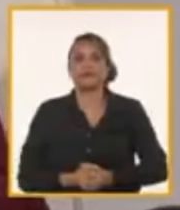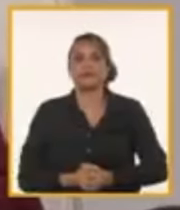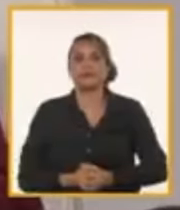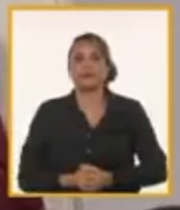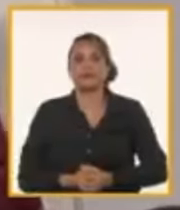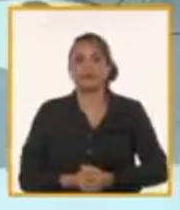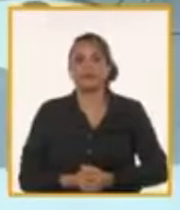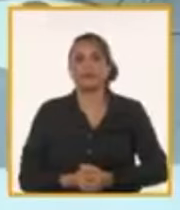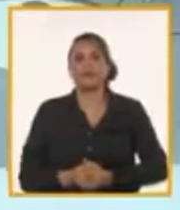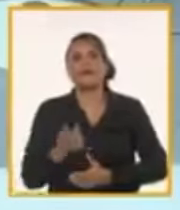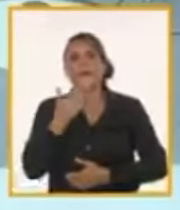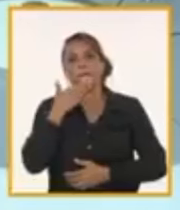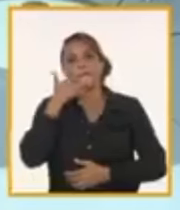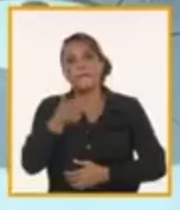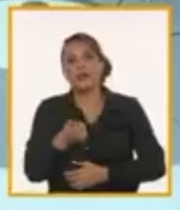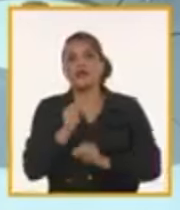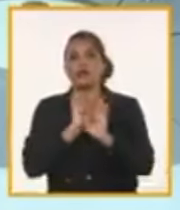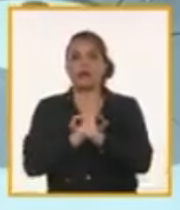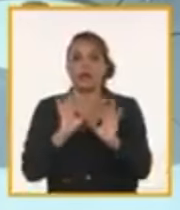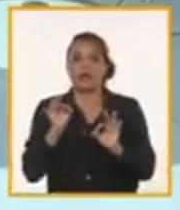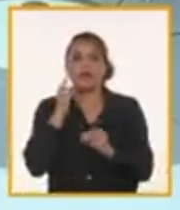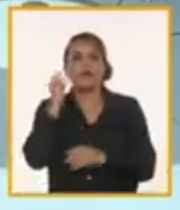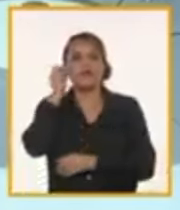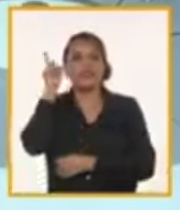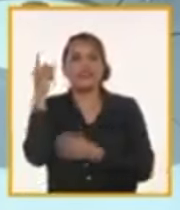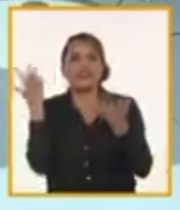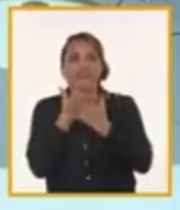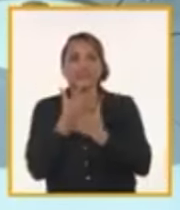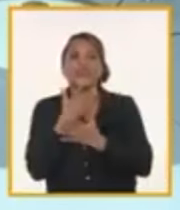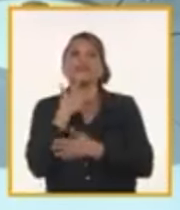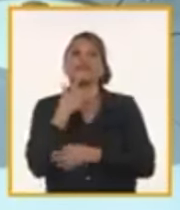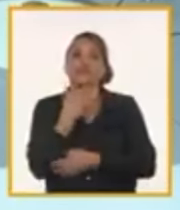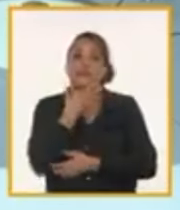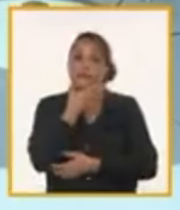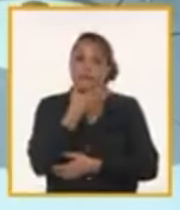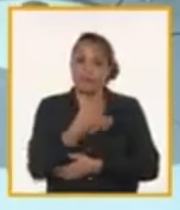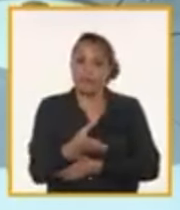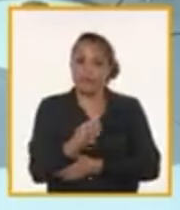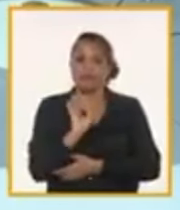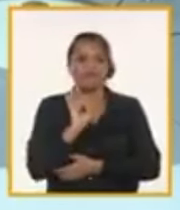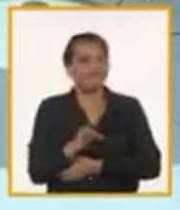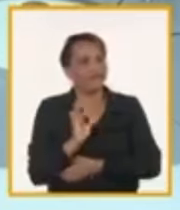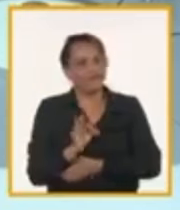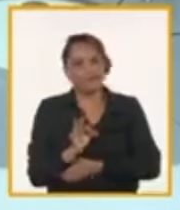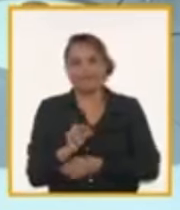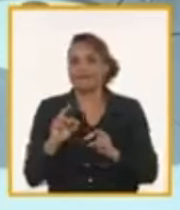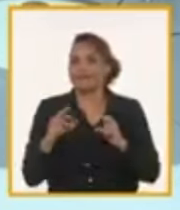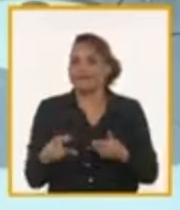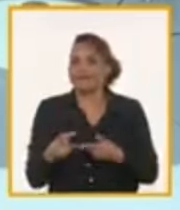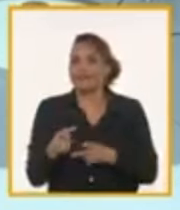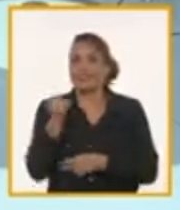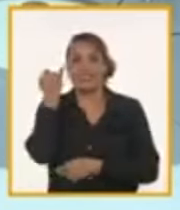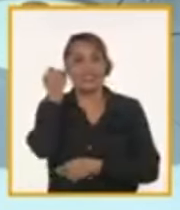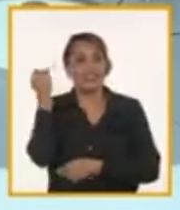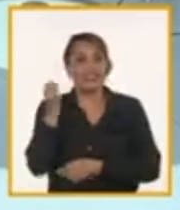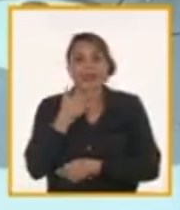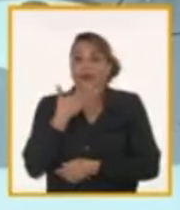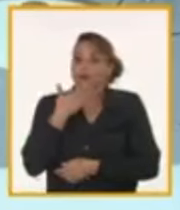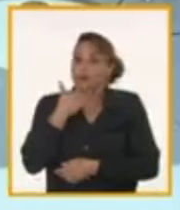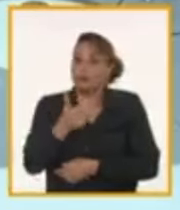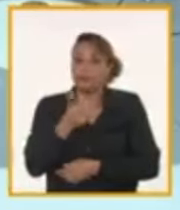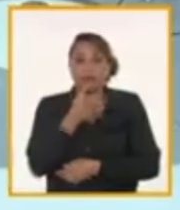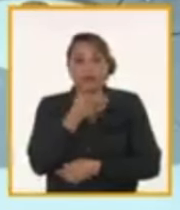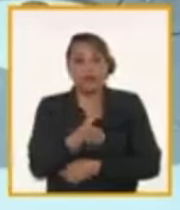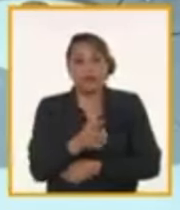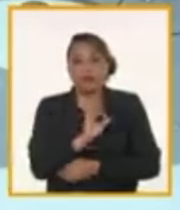darle más cualidad a a una idea de Fidel a una idea del comandante siempre insisto y pienso en eso con con gran orgullo Yo creo